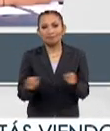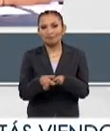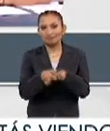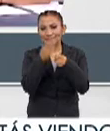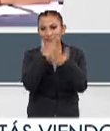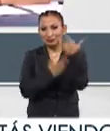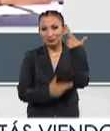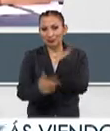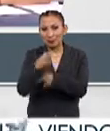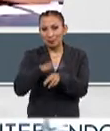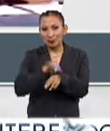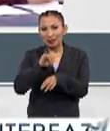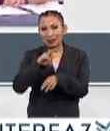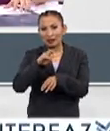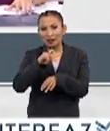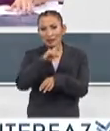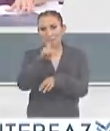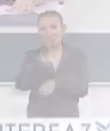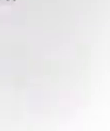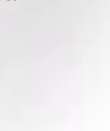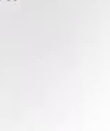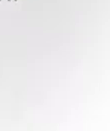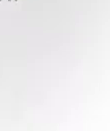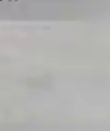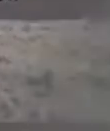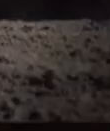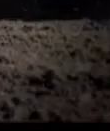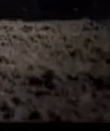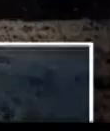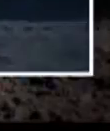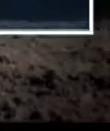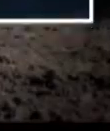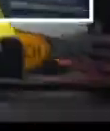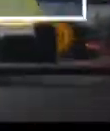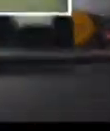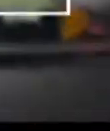breve pausa, regresamos con más. Esto es Interfaz.